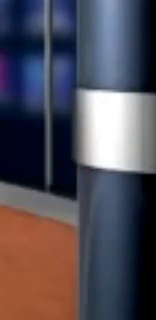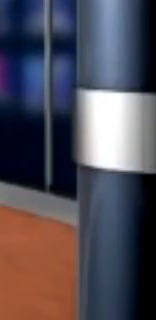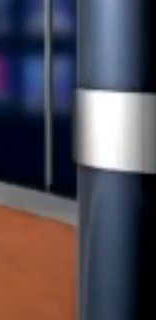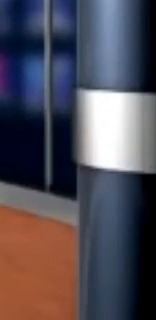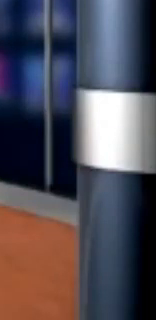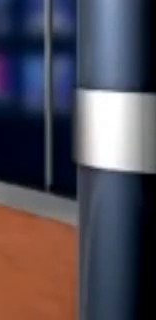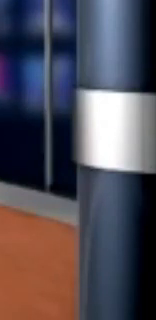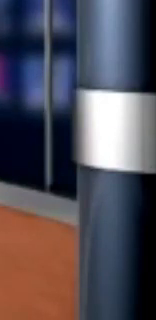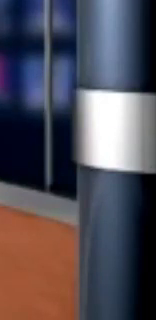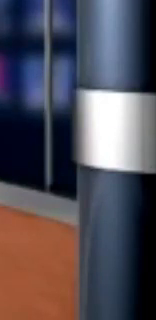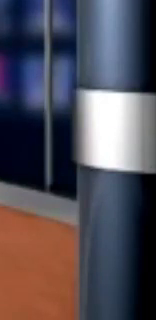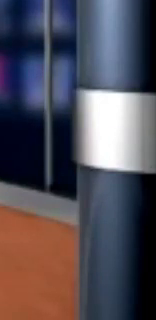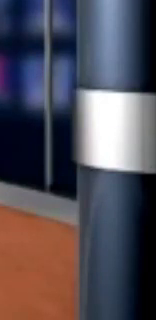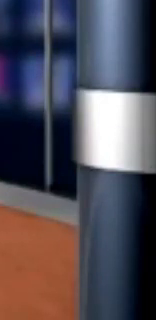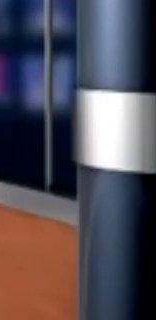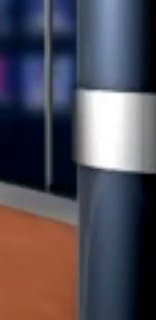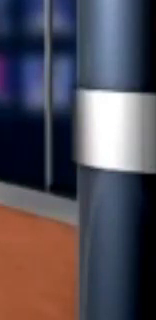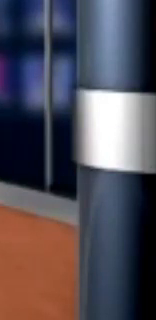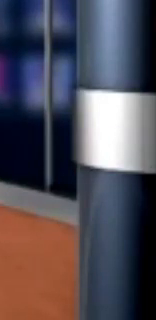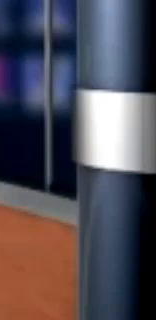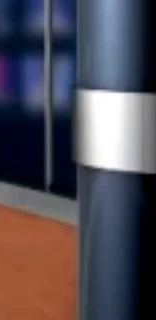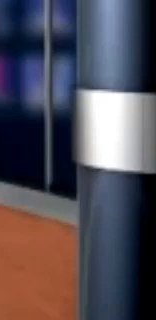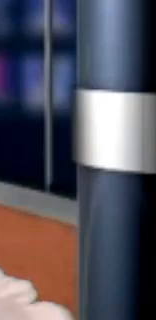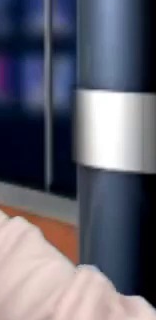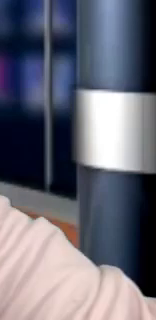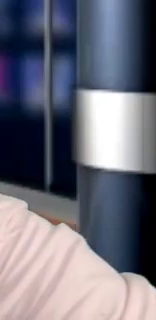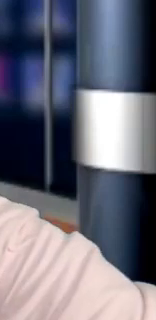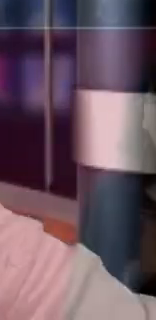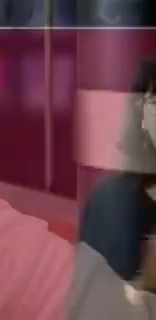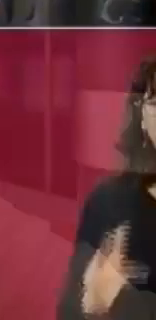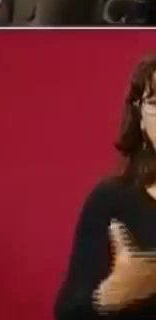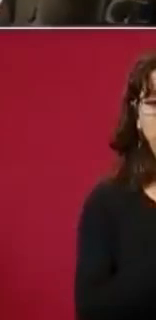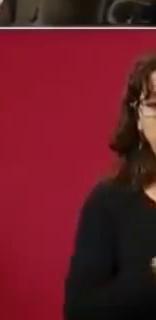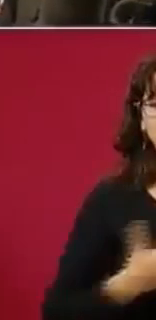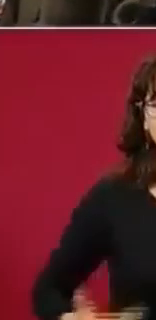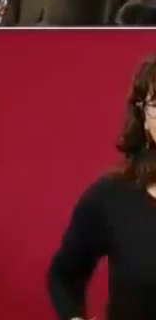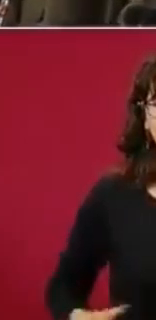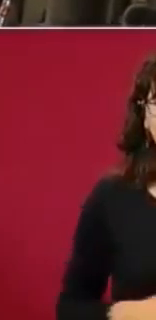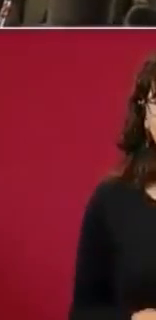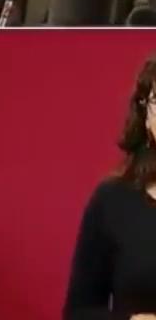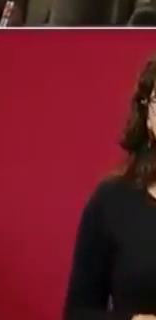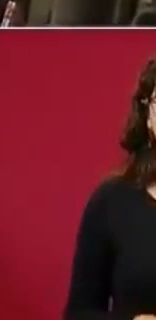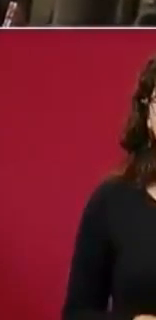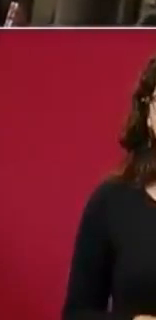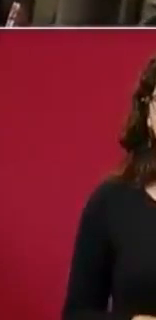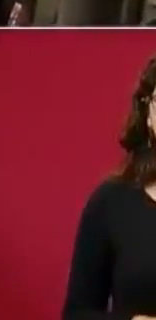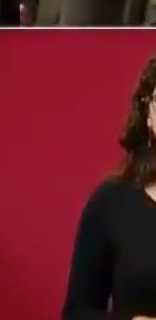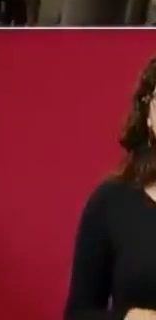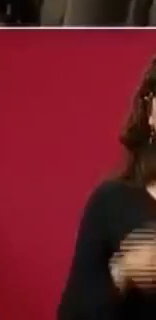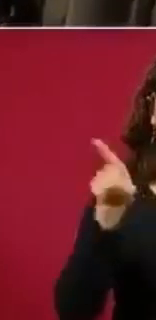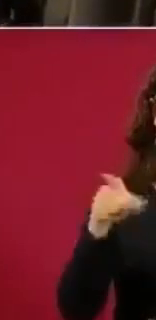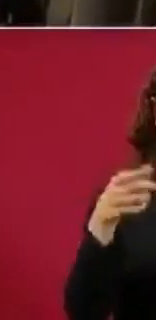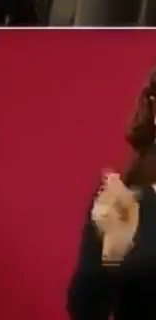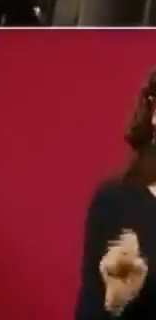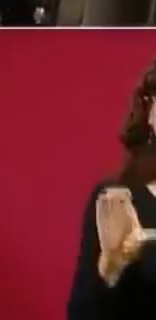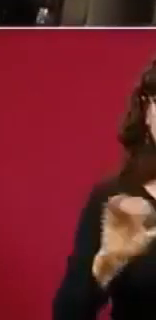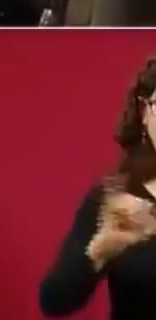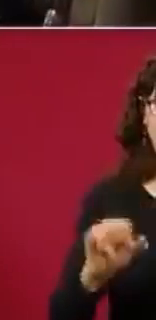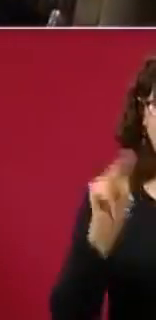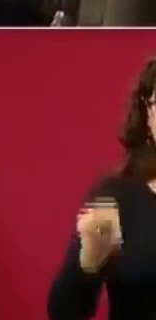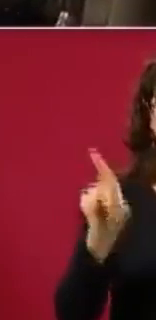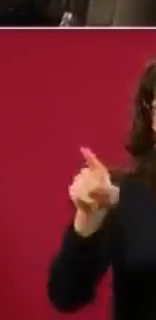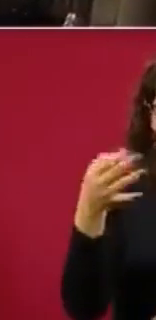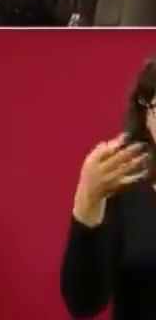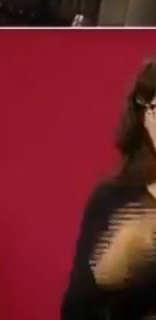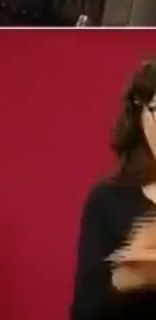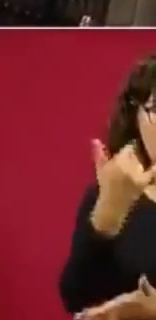esta propuesta negativa de la Corte. Hay un proyecto en la Corte, propone el ministro